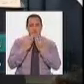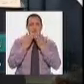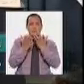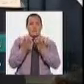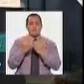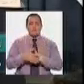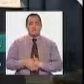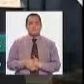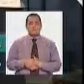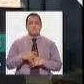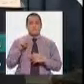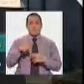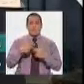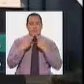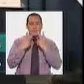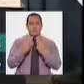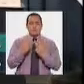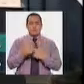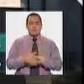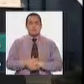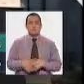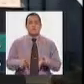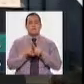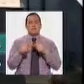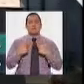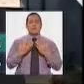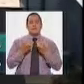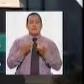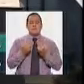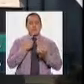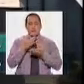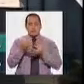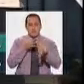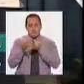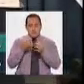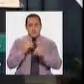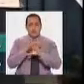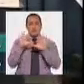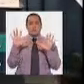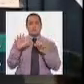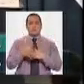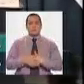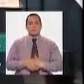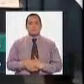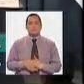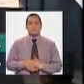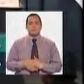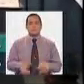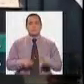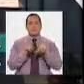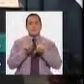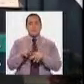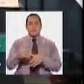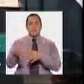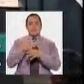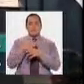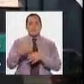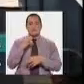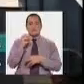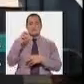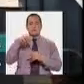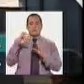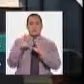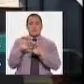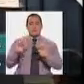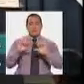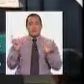expresado esta observación. Queríamos que por favor nos aclare estos puntos. Sobre todo la participación de las ONGs en